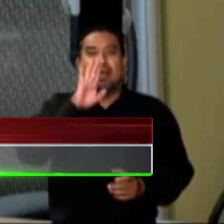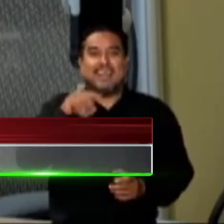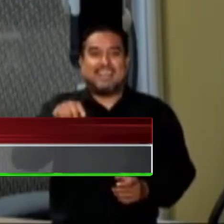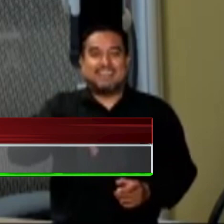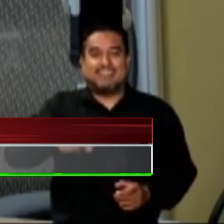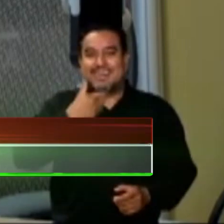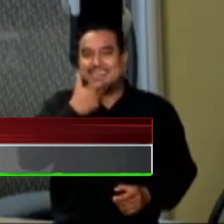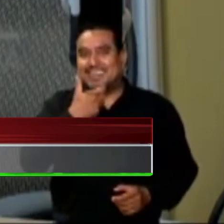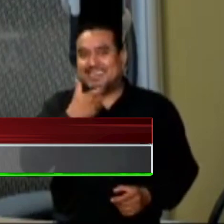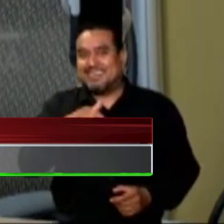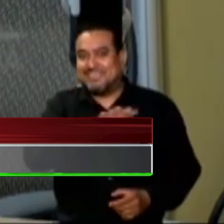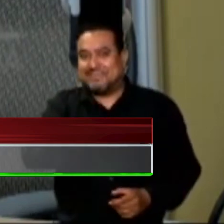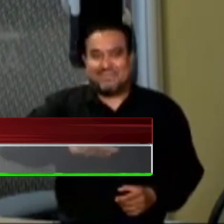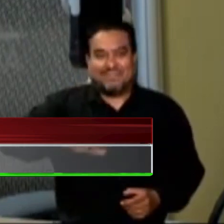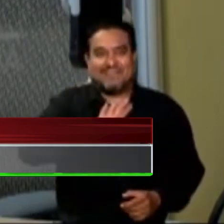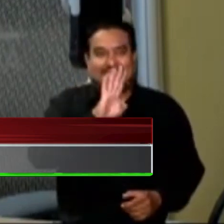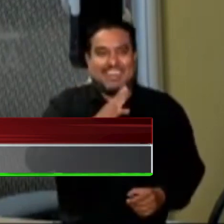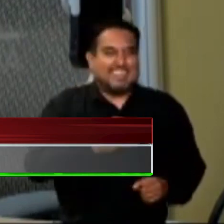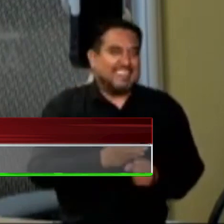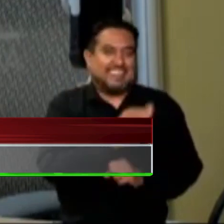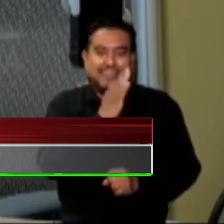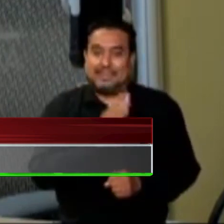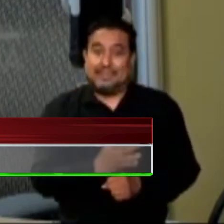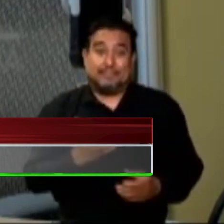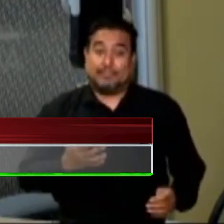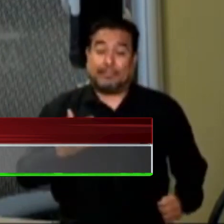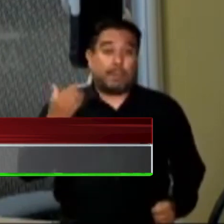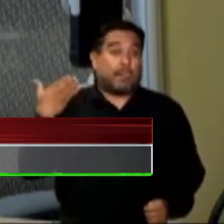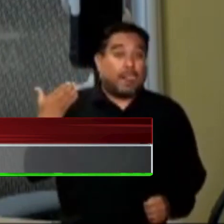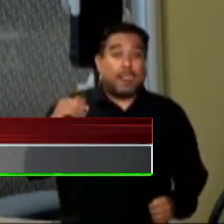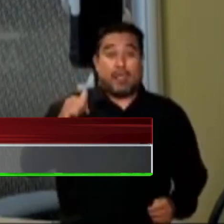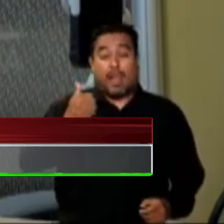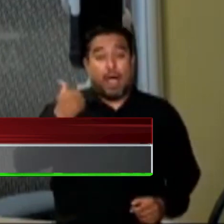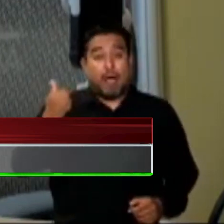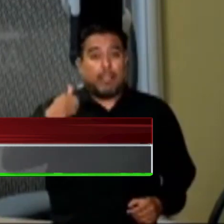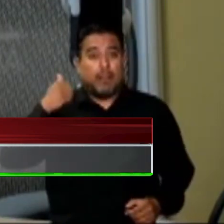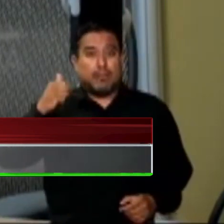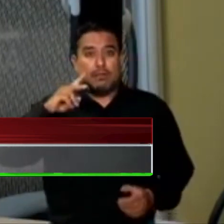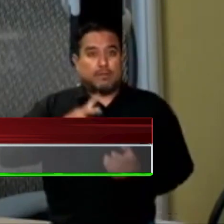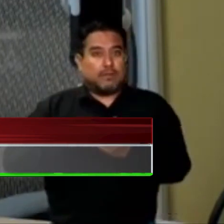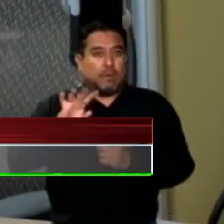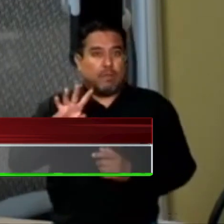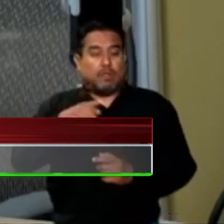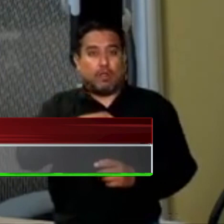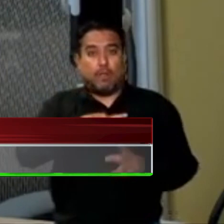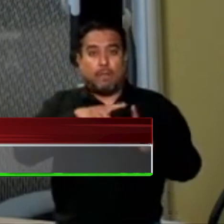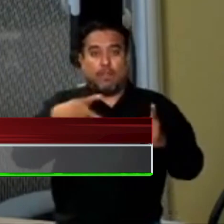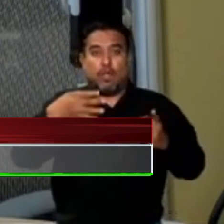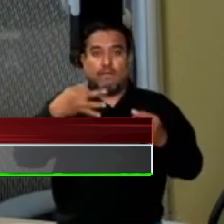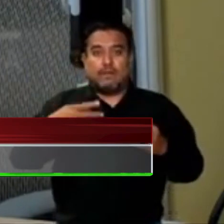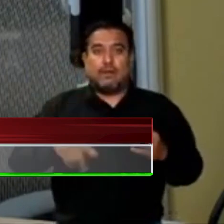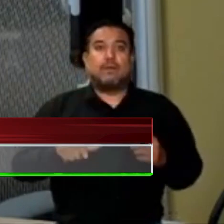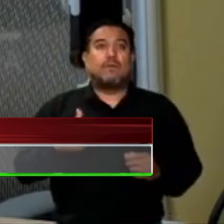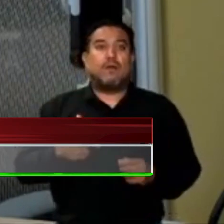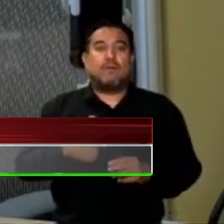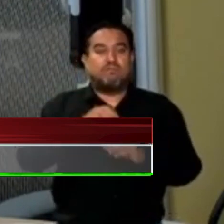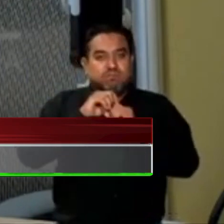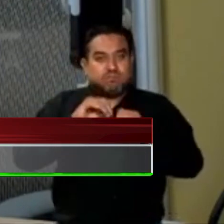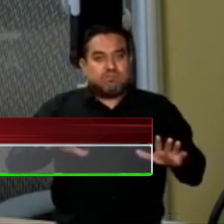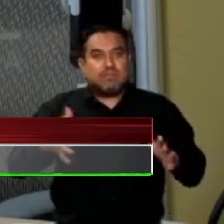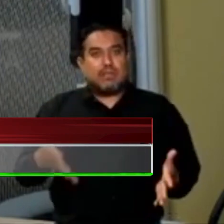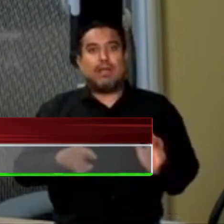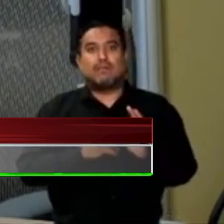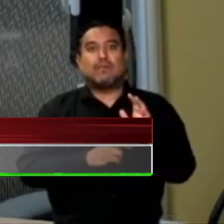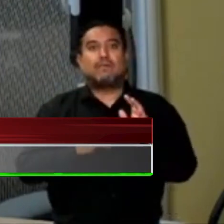El primero de abril del 2024 se publicó en el periódico oficial del gobierno del estado de Guanajuato una modificación